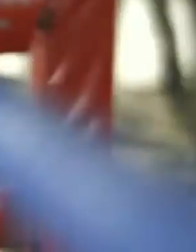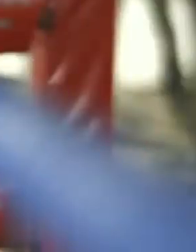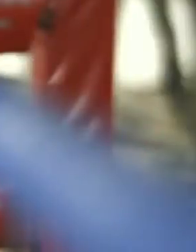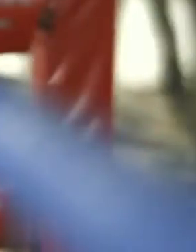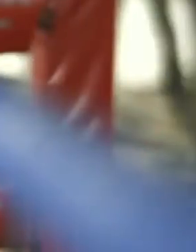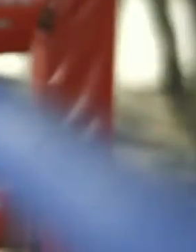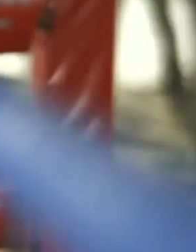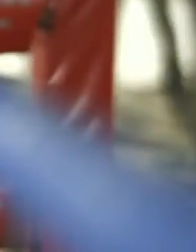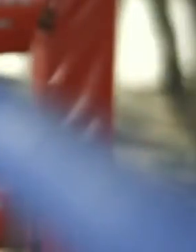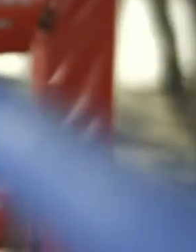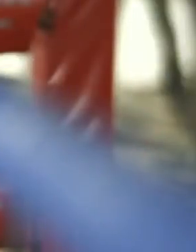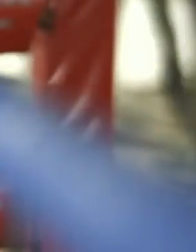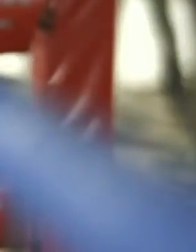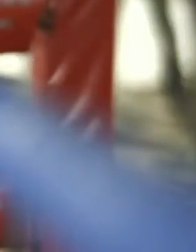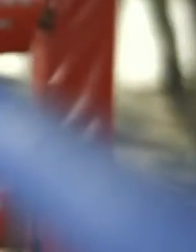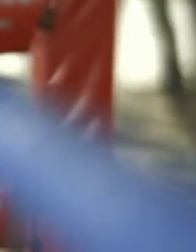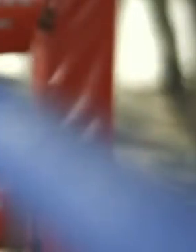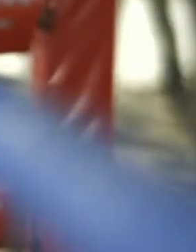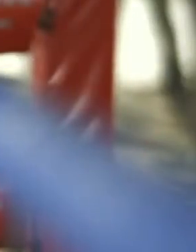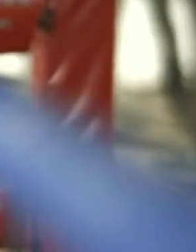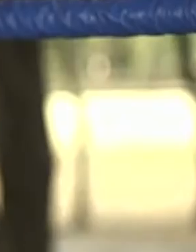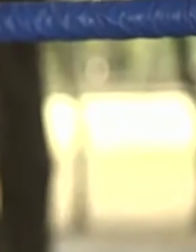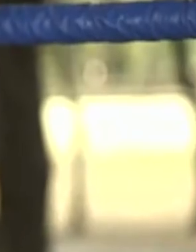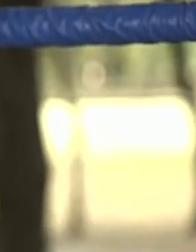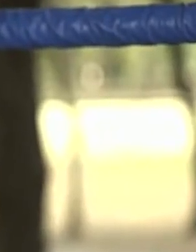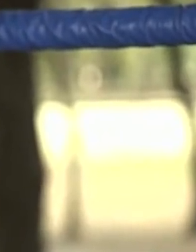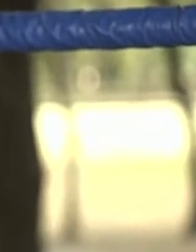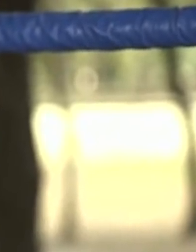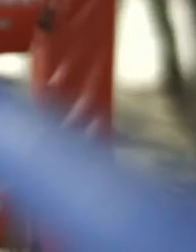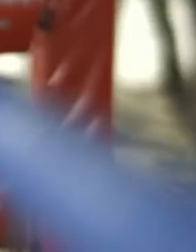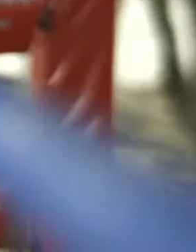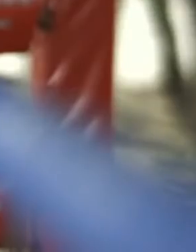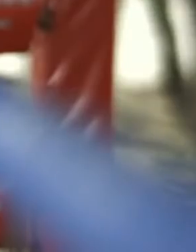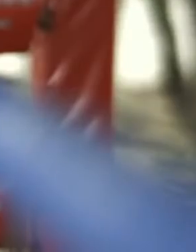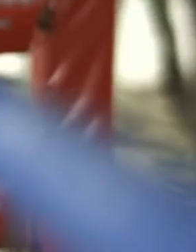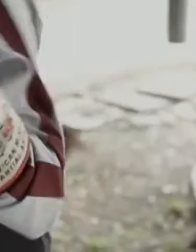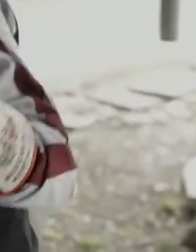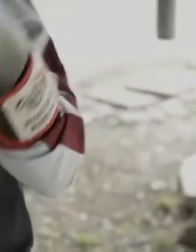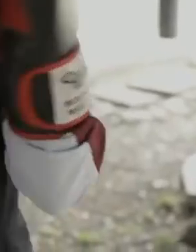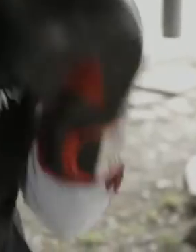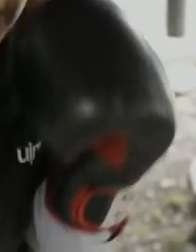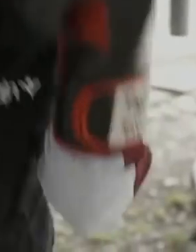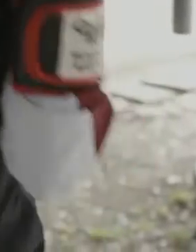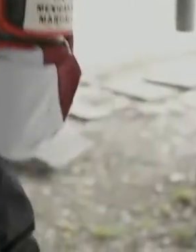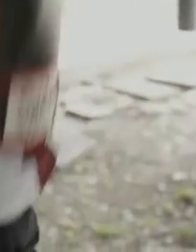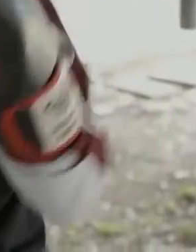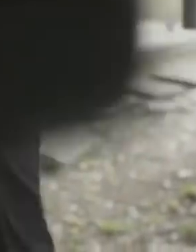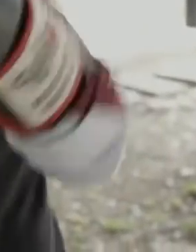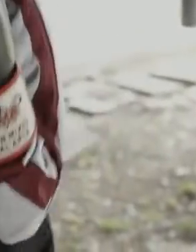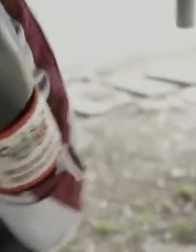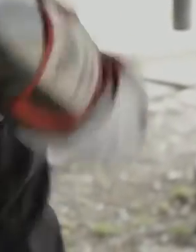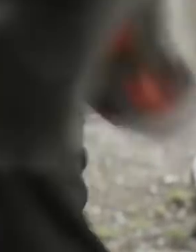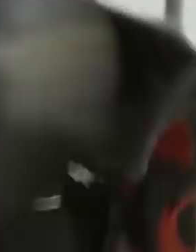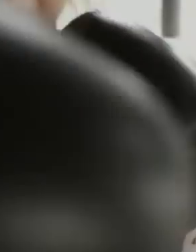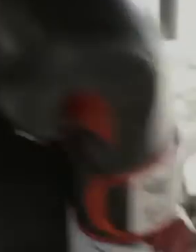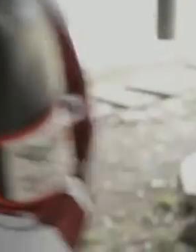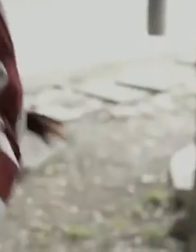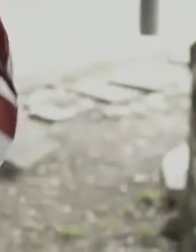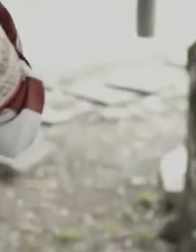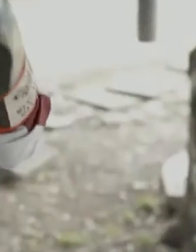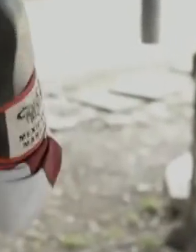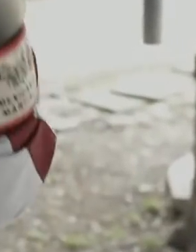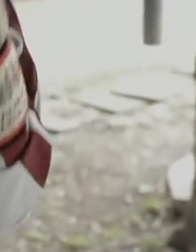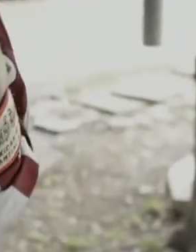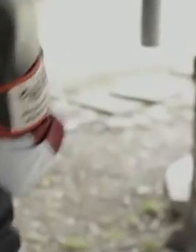tanto académicas como en el boxeo, ver a mis compañeros, entrenar con ellos. Ya volví a subirme aquí, pues sí, me siento muy,